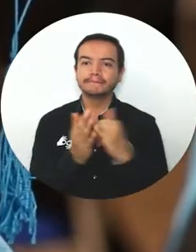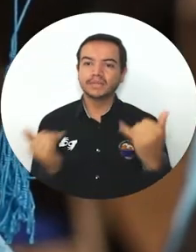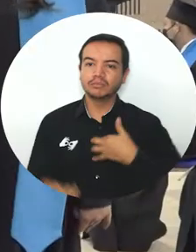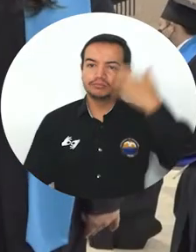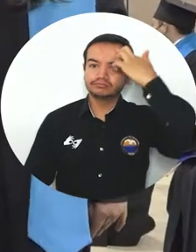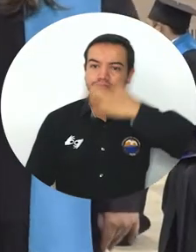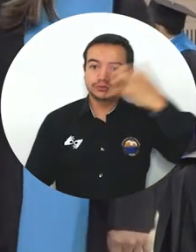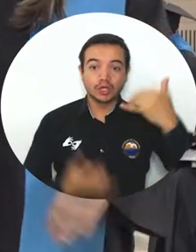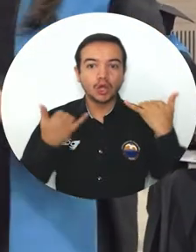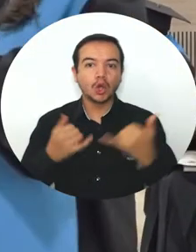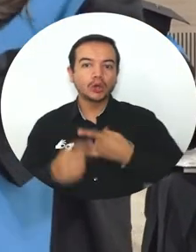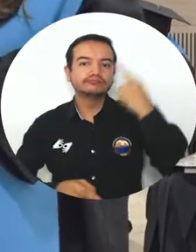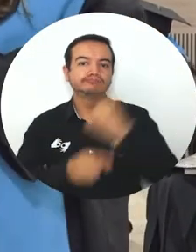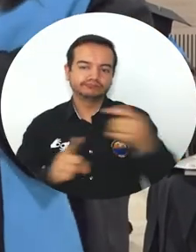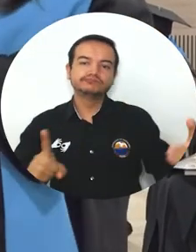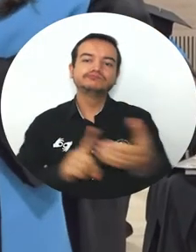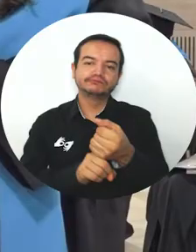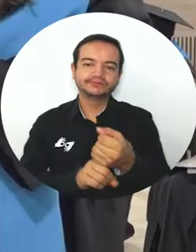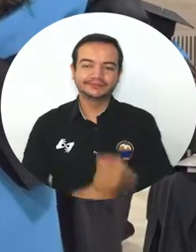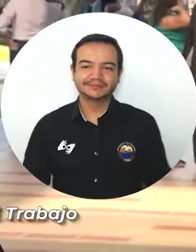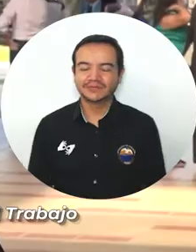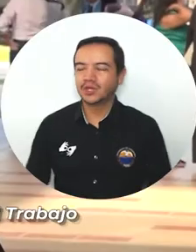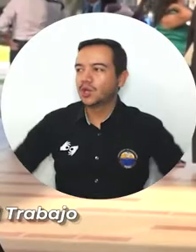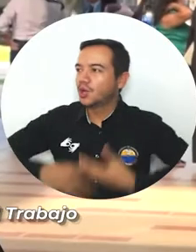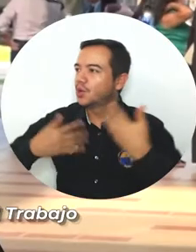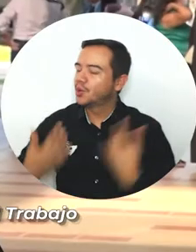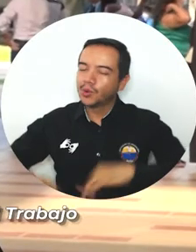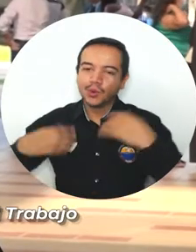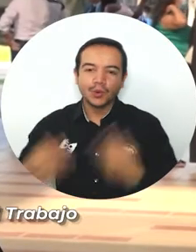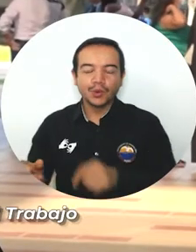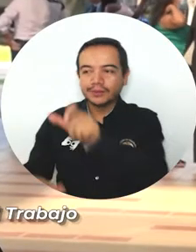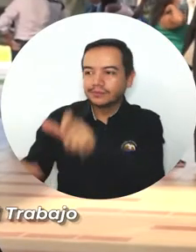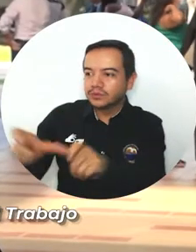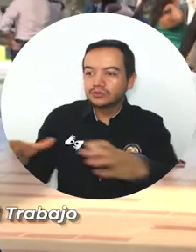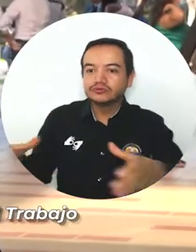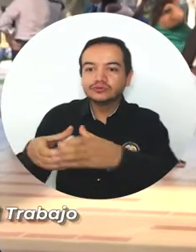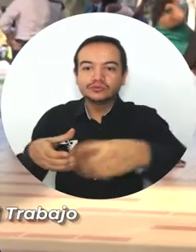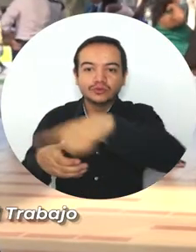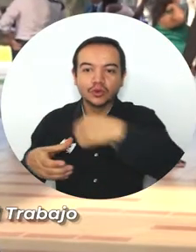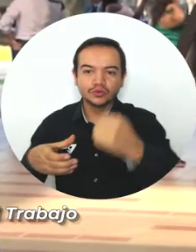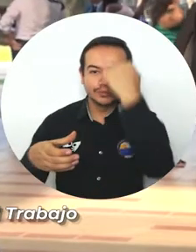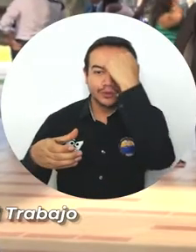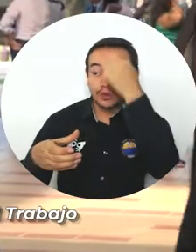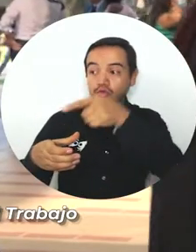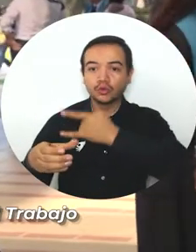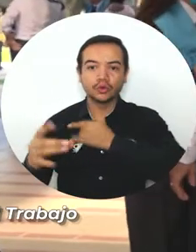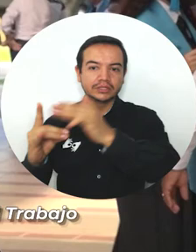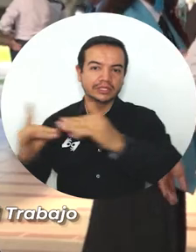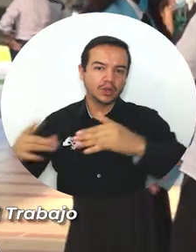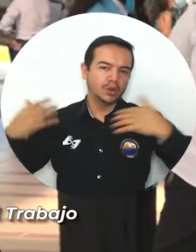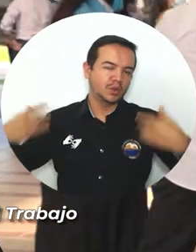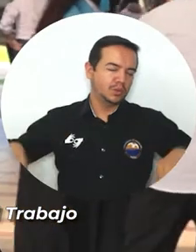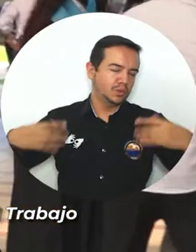hoy se ha cumplido ese sueño. Excelente el equipo humano de profesores de la Universidad de Magdalena, siempre muy